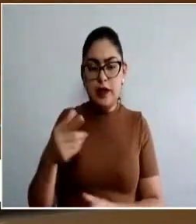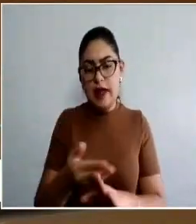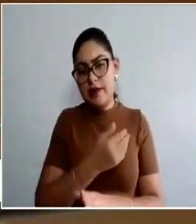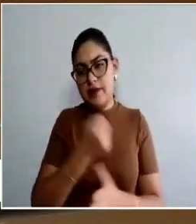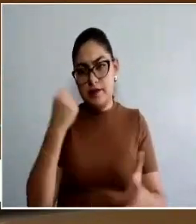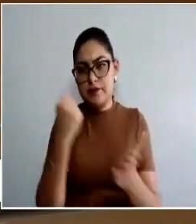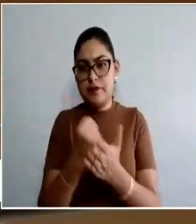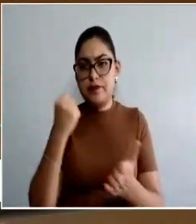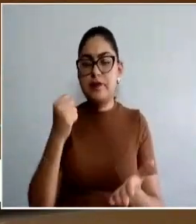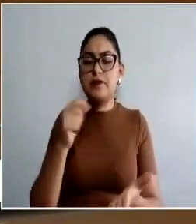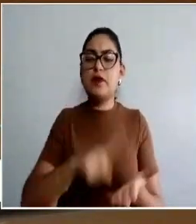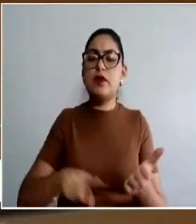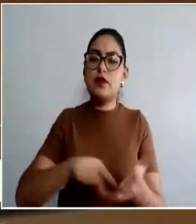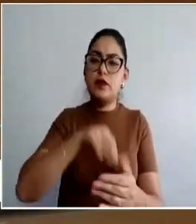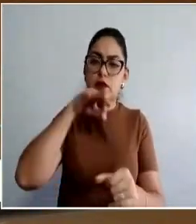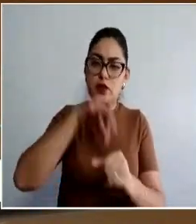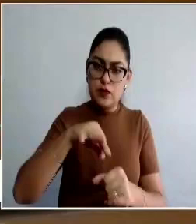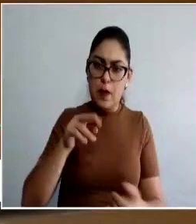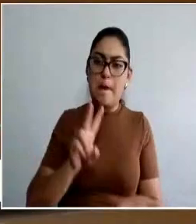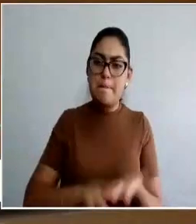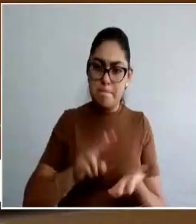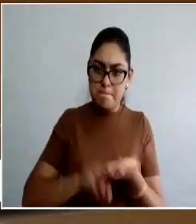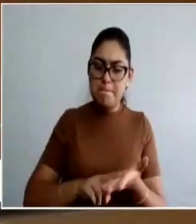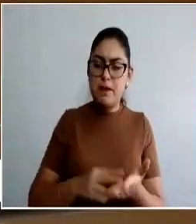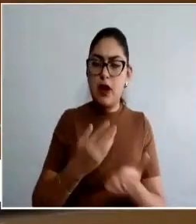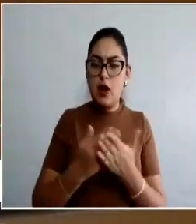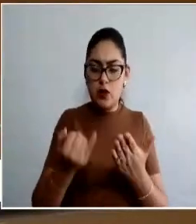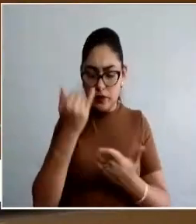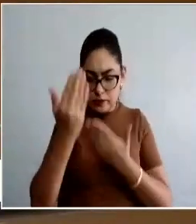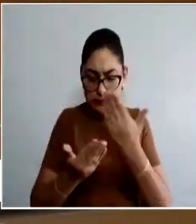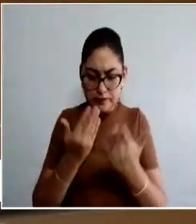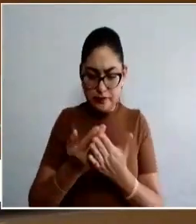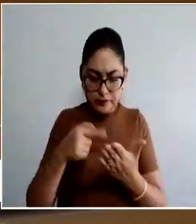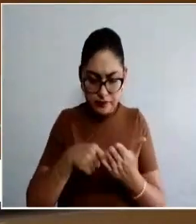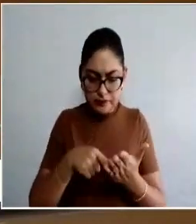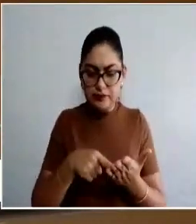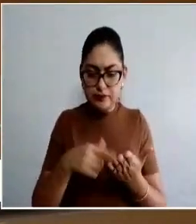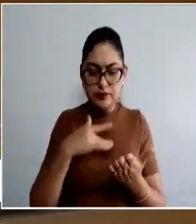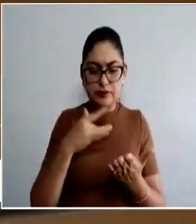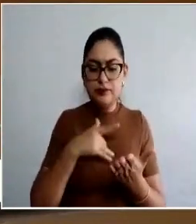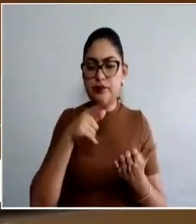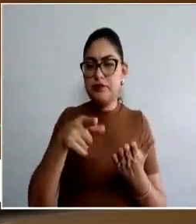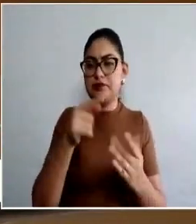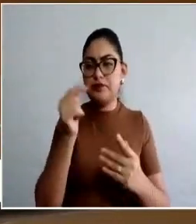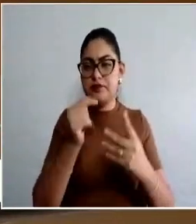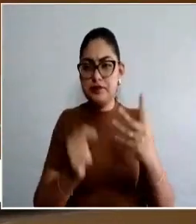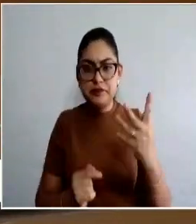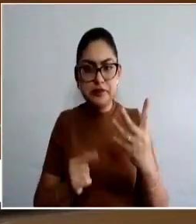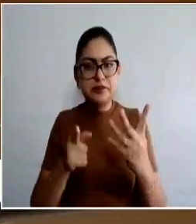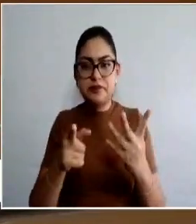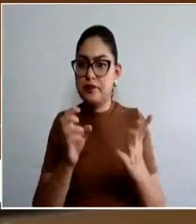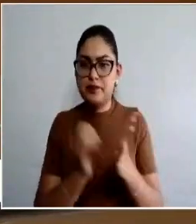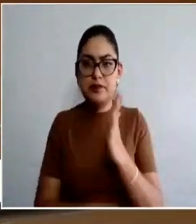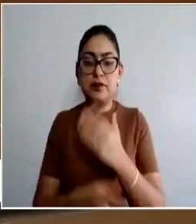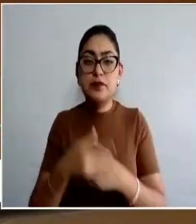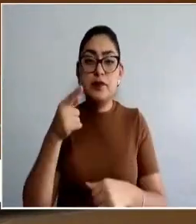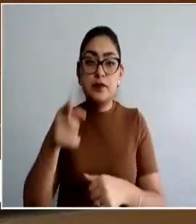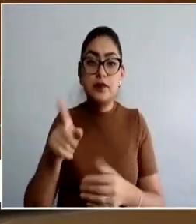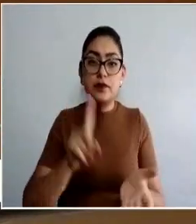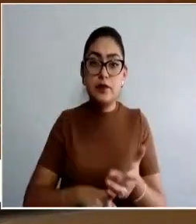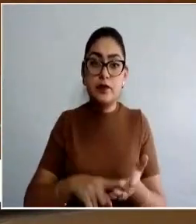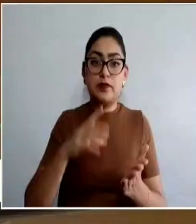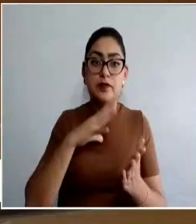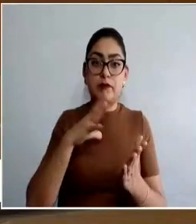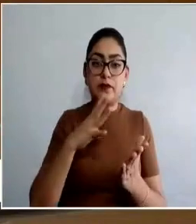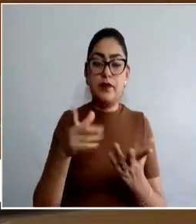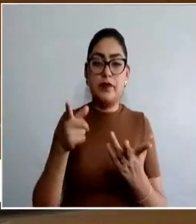referido se propone confirmar la sentencia ante la inoperancia de los agravios dado Dado que los planteamientos que la actora formula en esta instancia